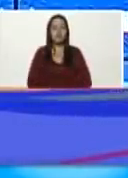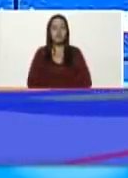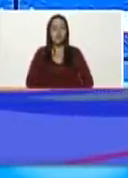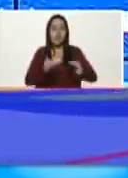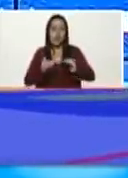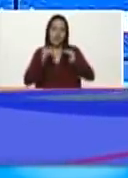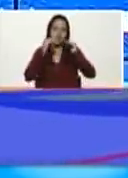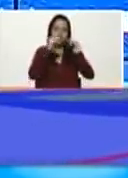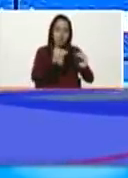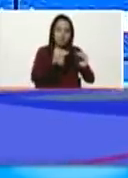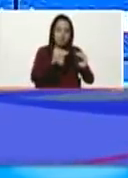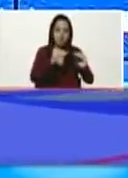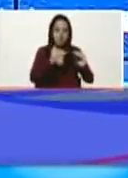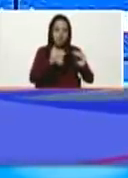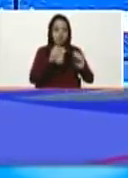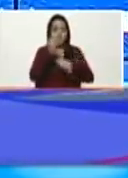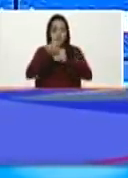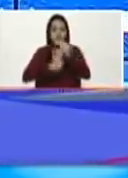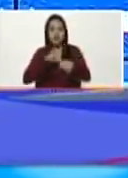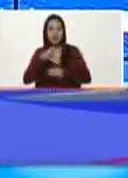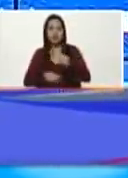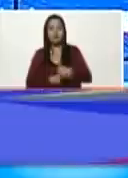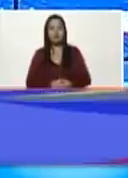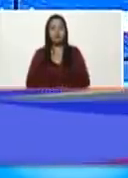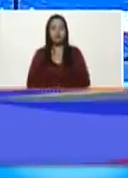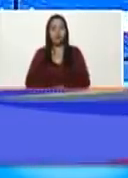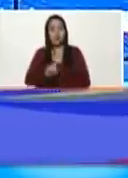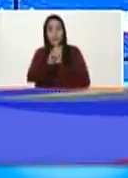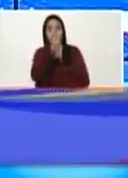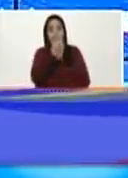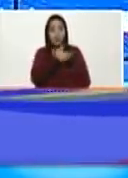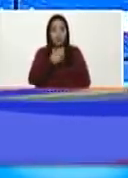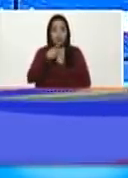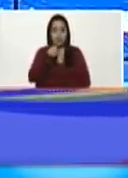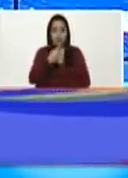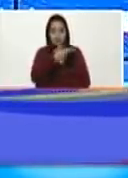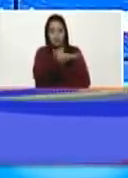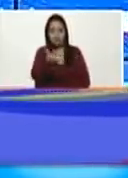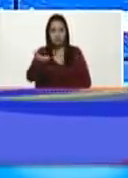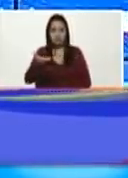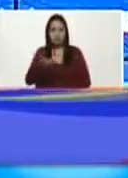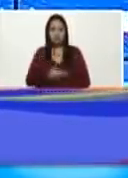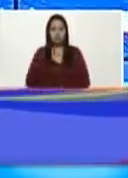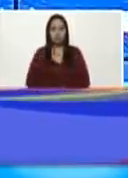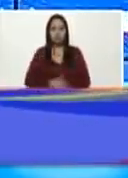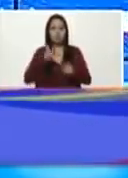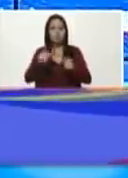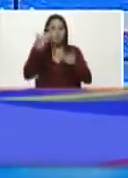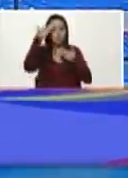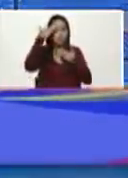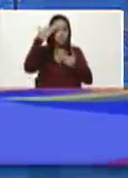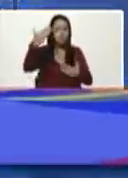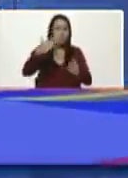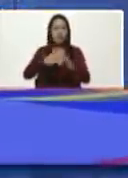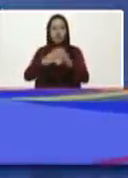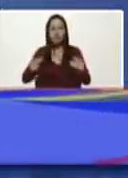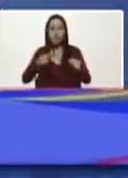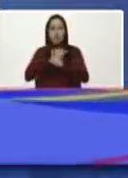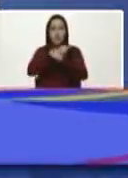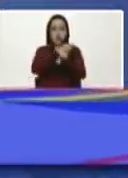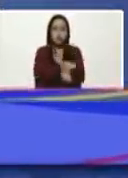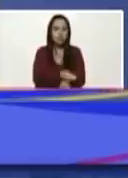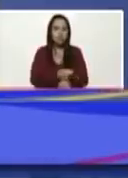avanzada de construcción. Eso es lo primero que quiero decirle y mandarle un saludo a todos los